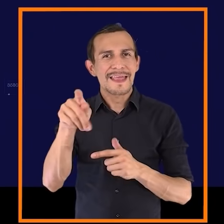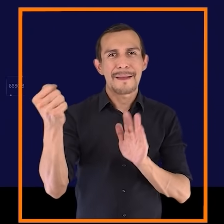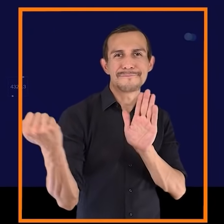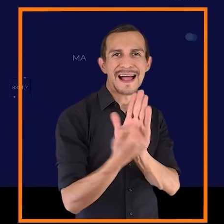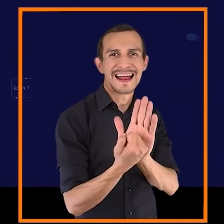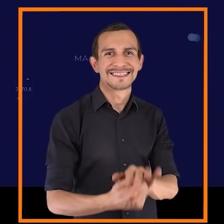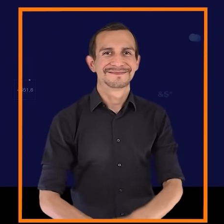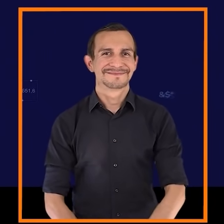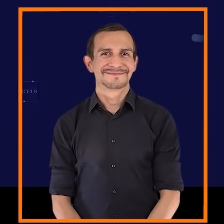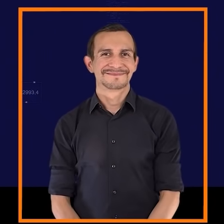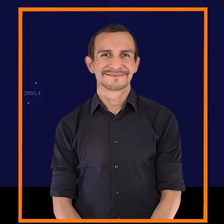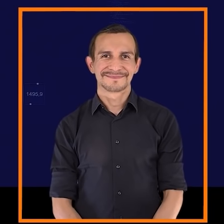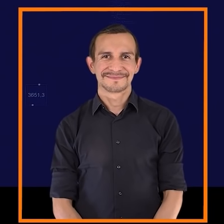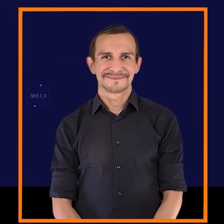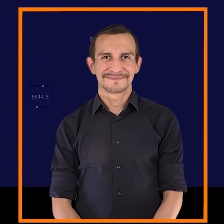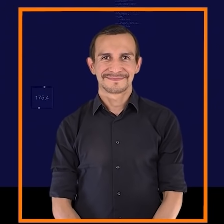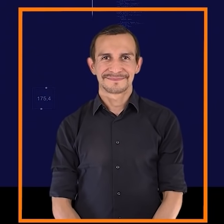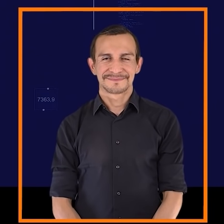¡Suerte, Apromasa!